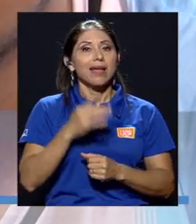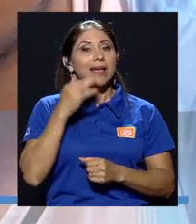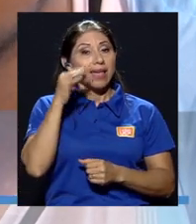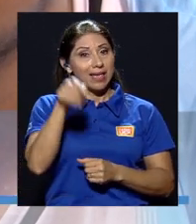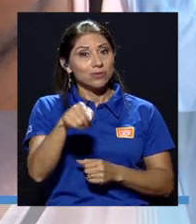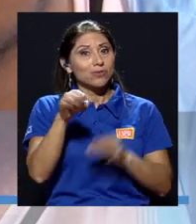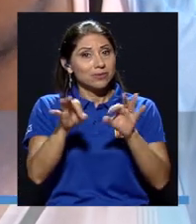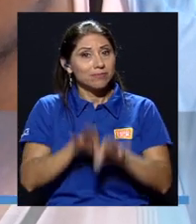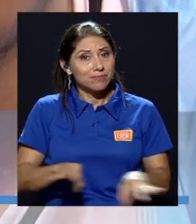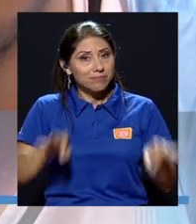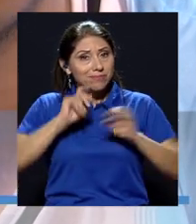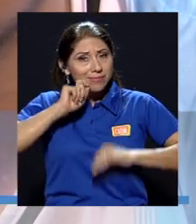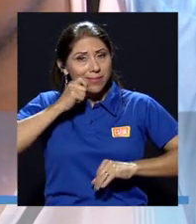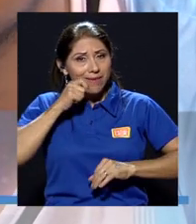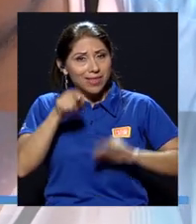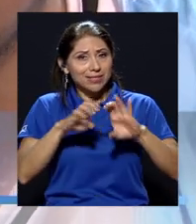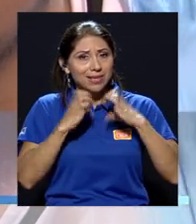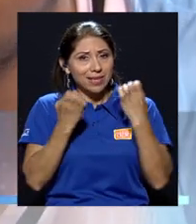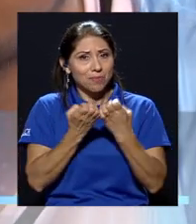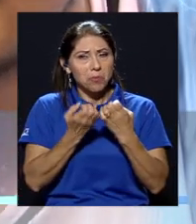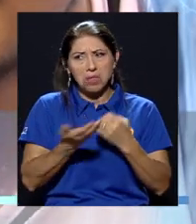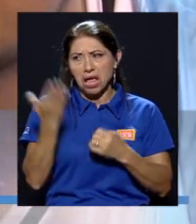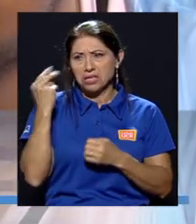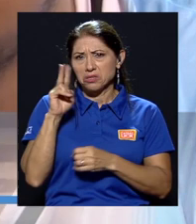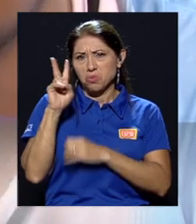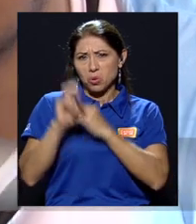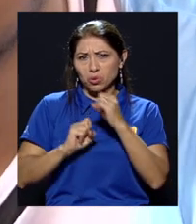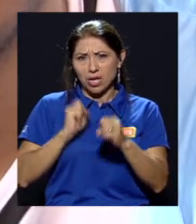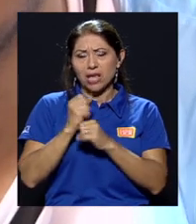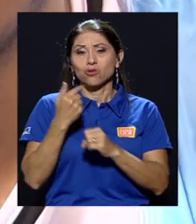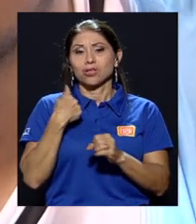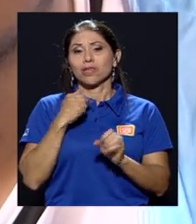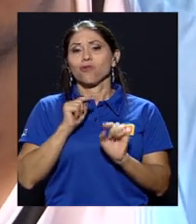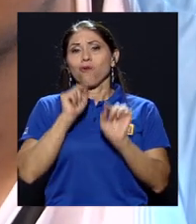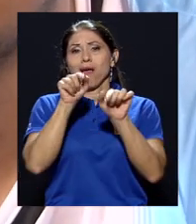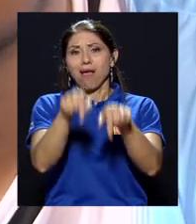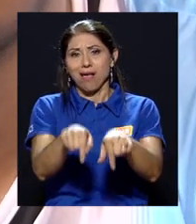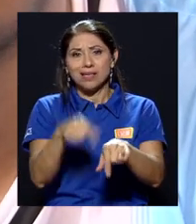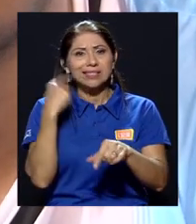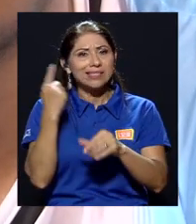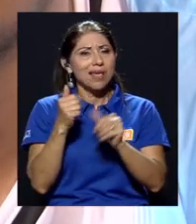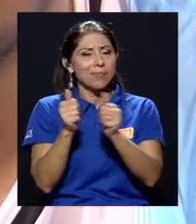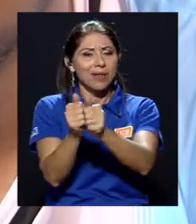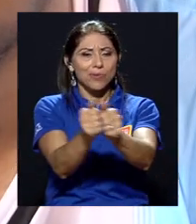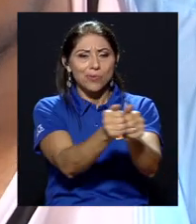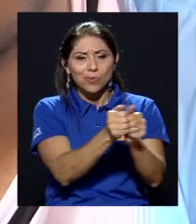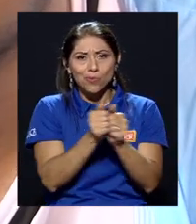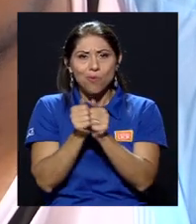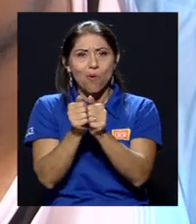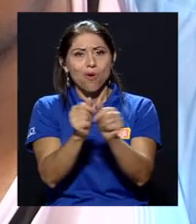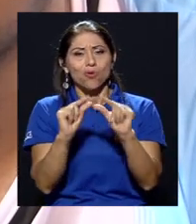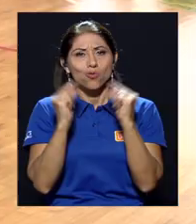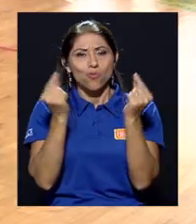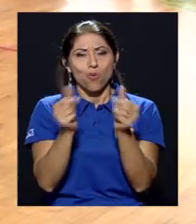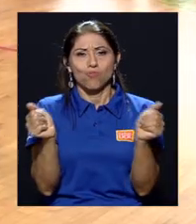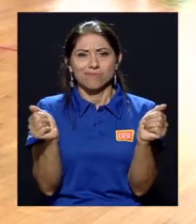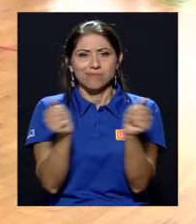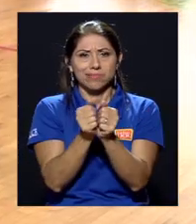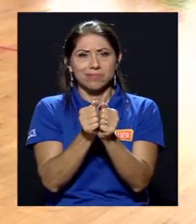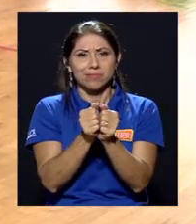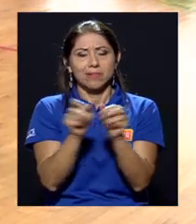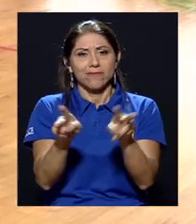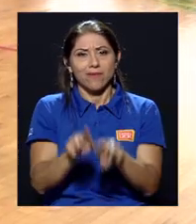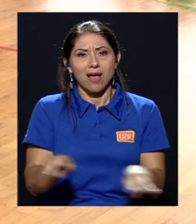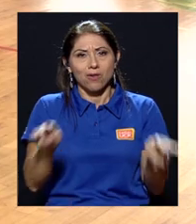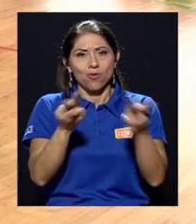clave de este equipo. Desde que yo llegué hace un par de años, siempre la unidad de grupo ha sido como el valor